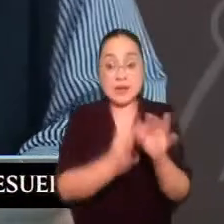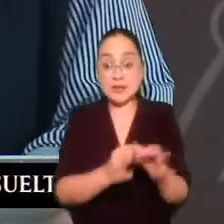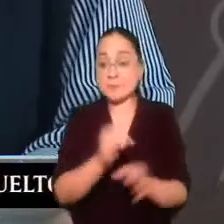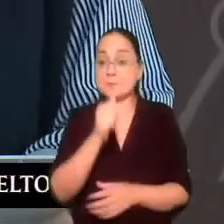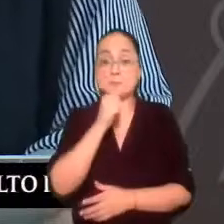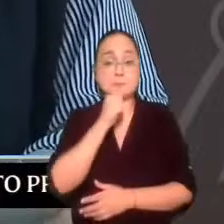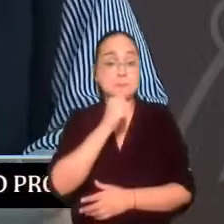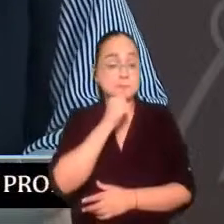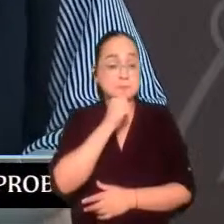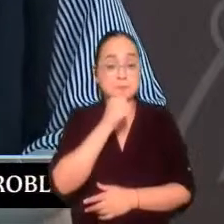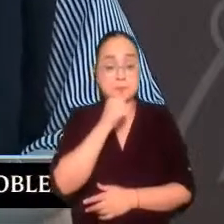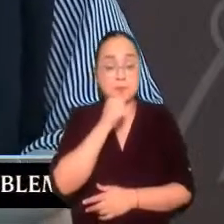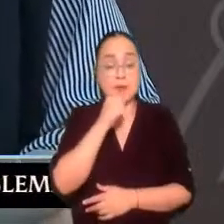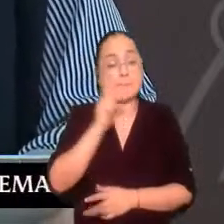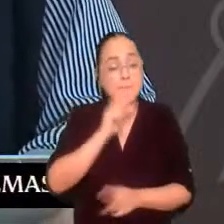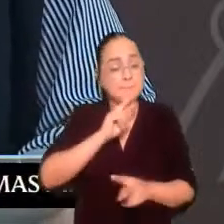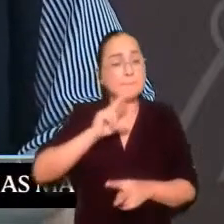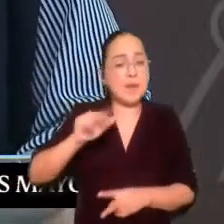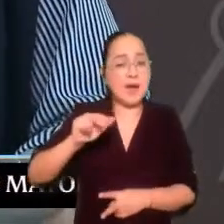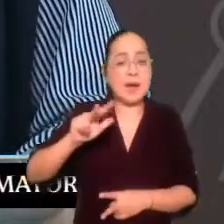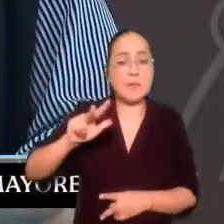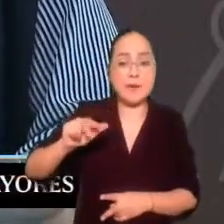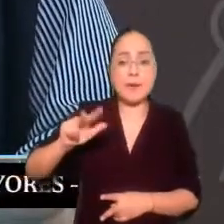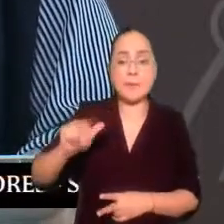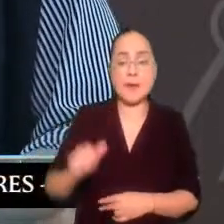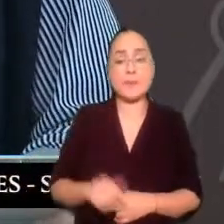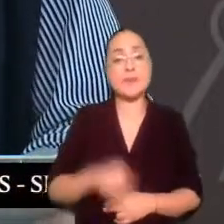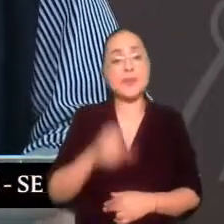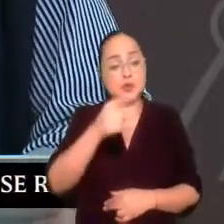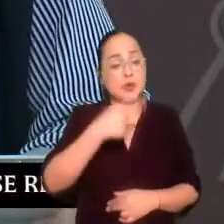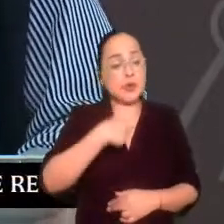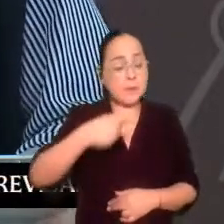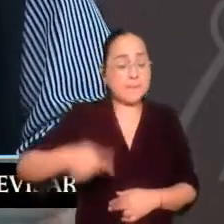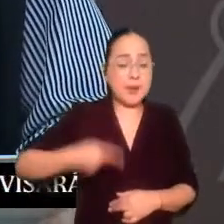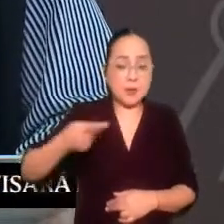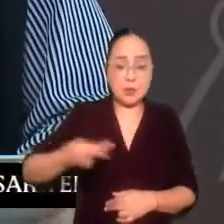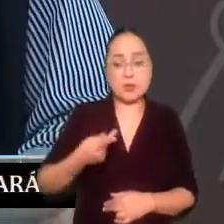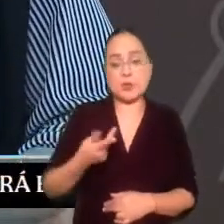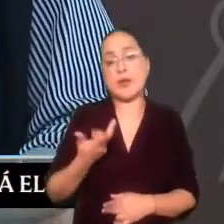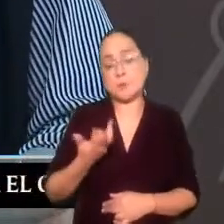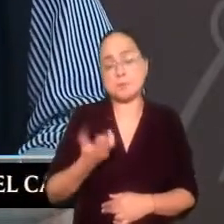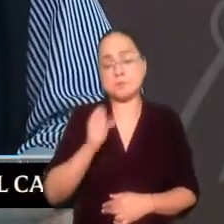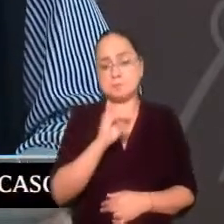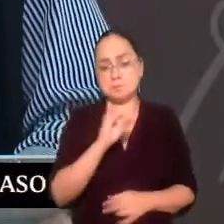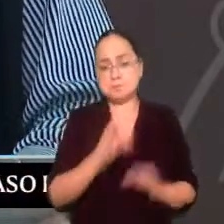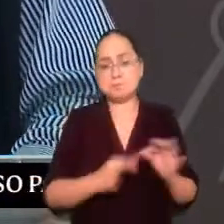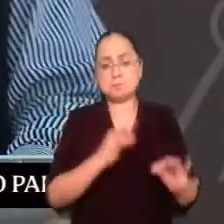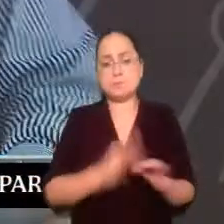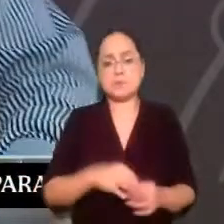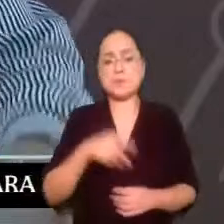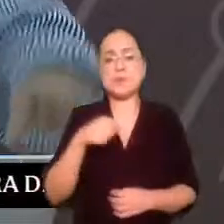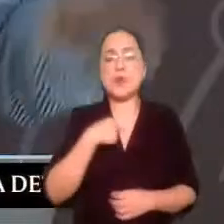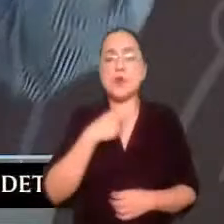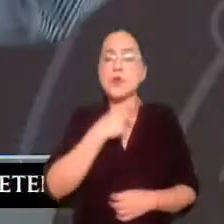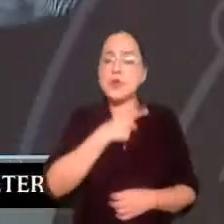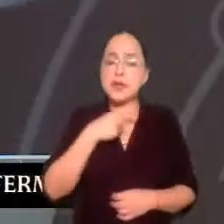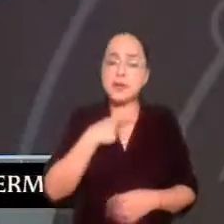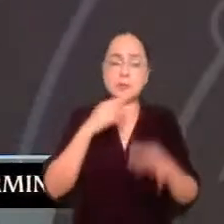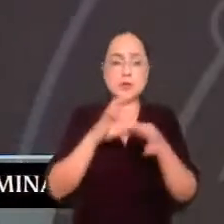que queremos, a propósito de tu interesante pregunta, oportuna, es que debo decirles que ya